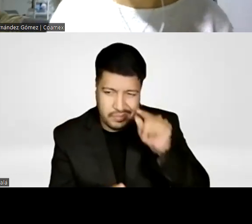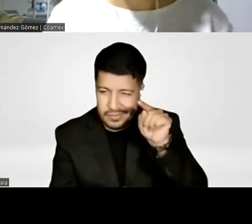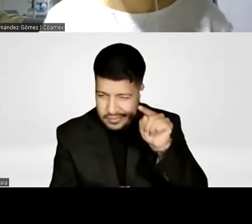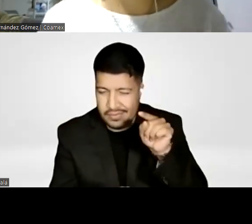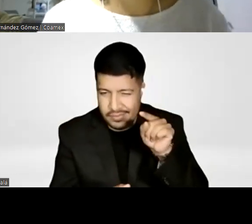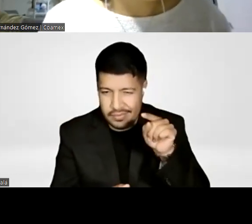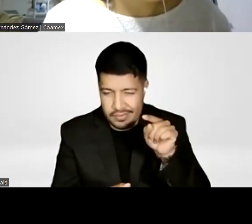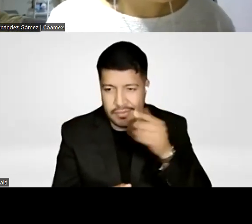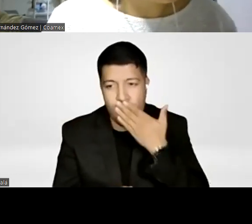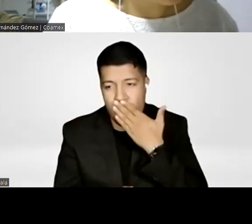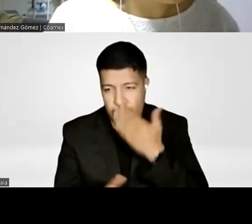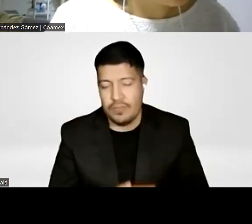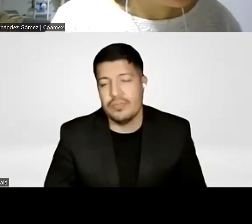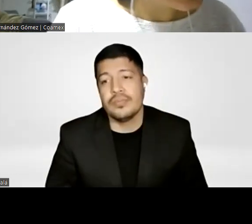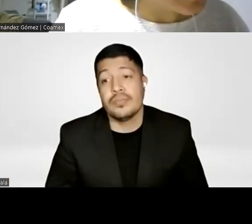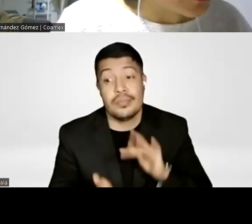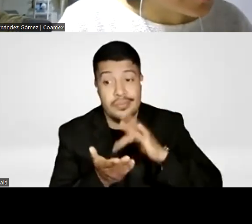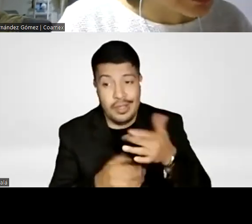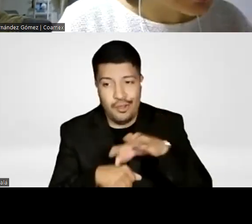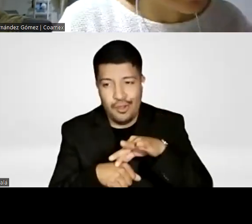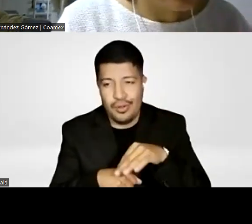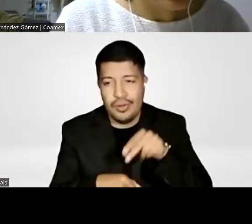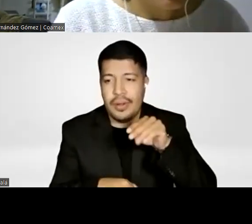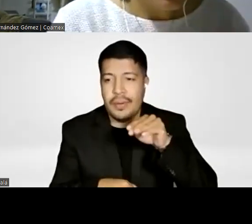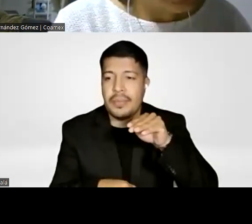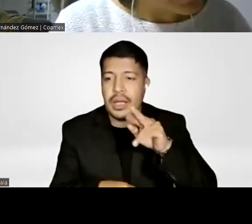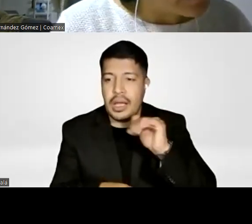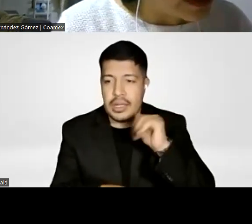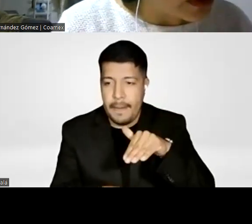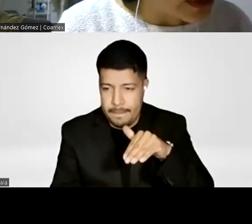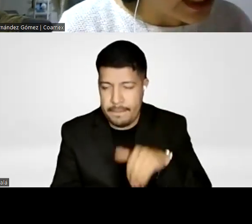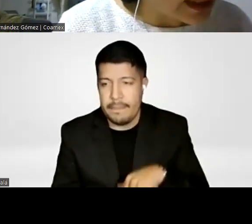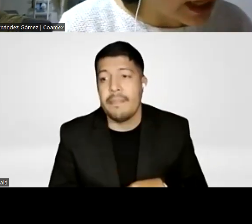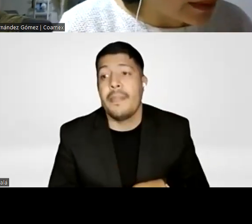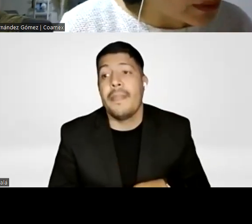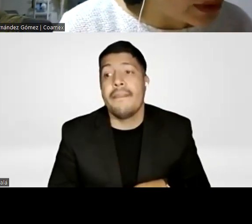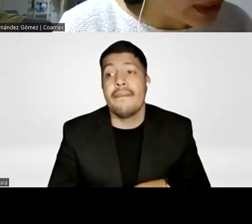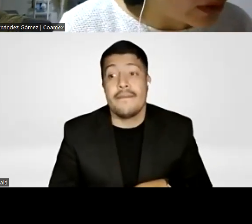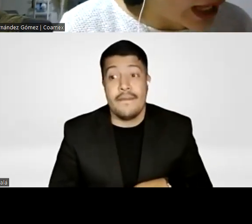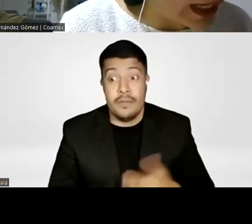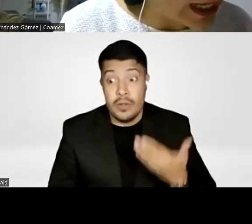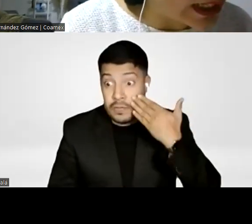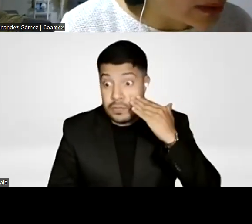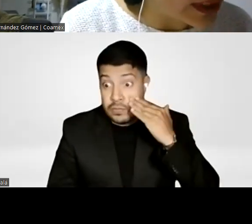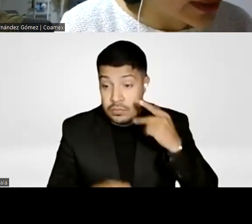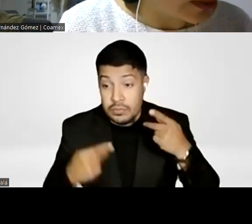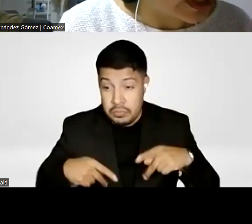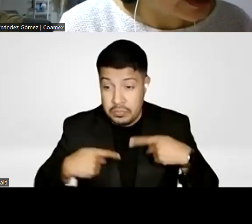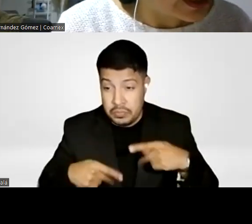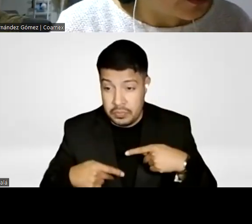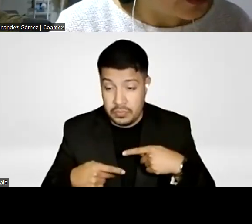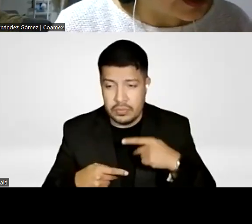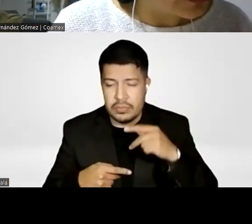Muchísimas gracias, doctora Miriam. También me paso un poco a Facebook. Aquí en Facebook nos está preguntando Angélica